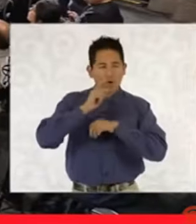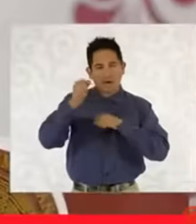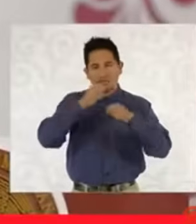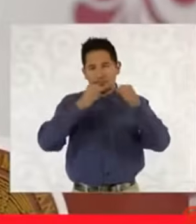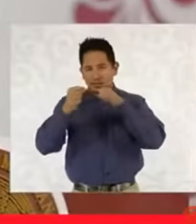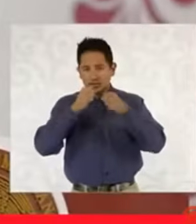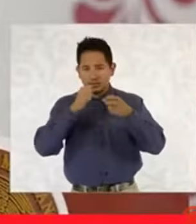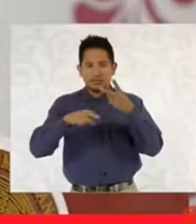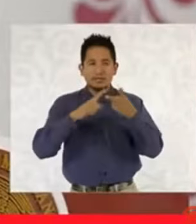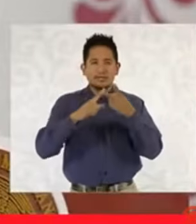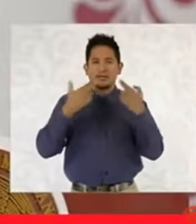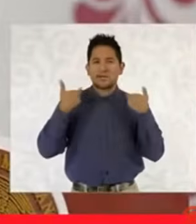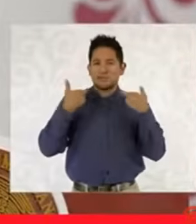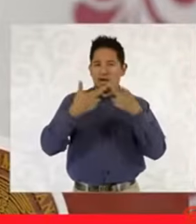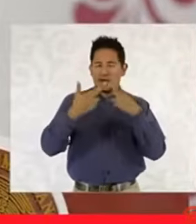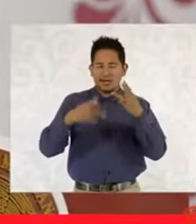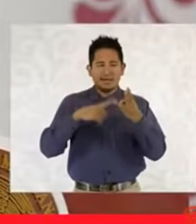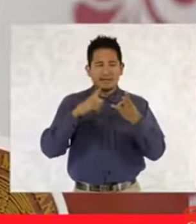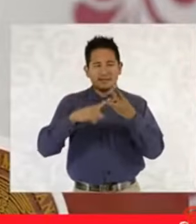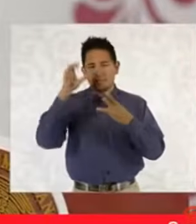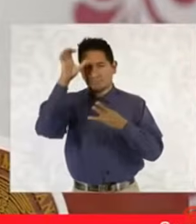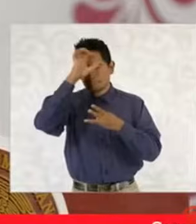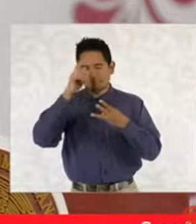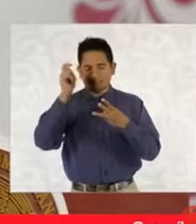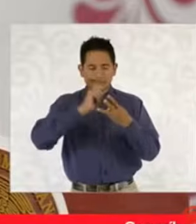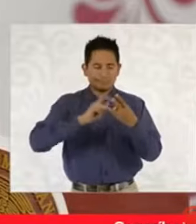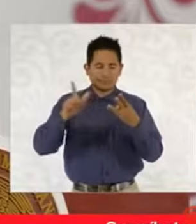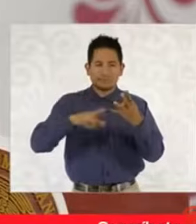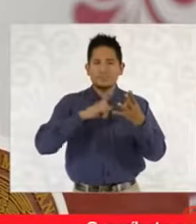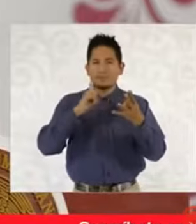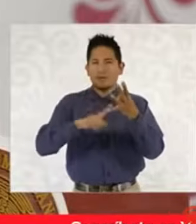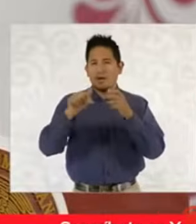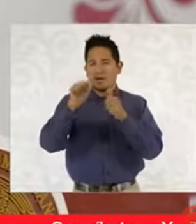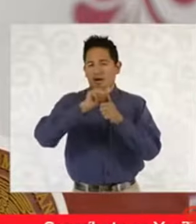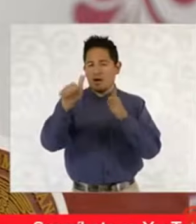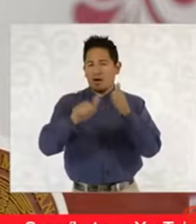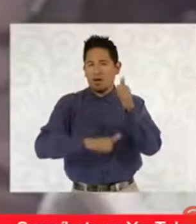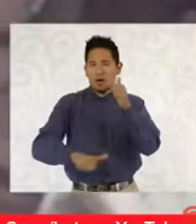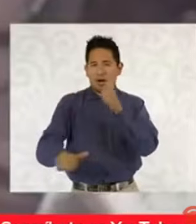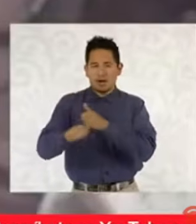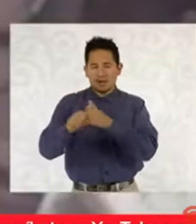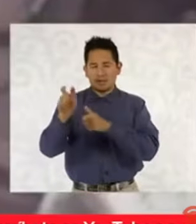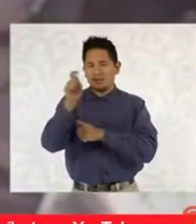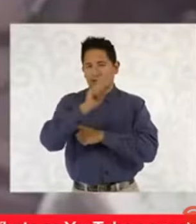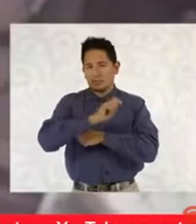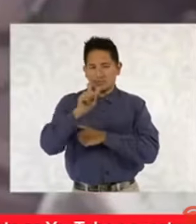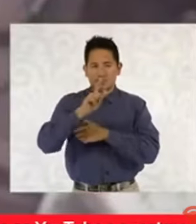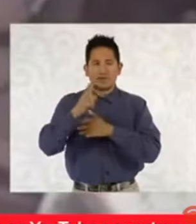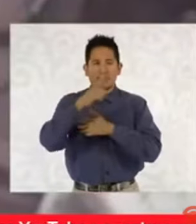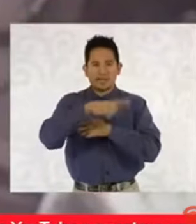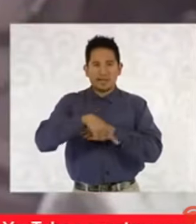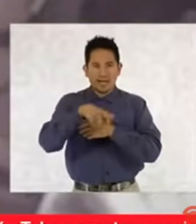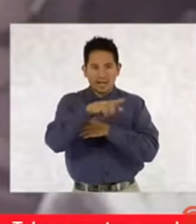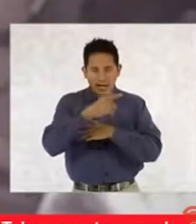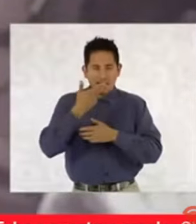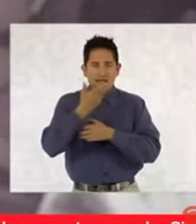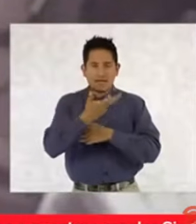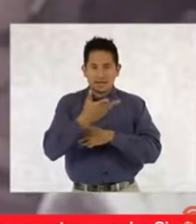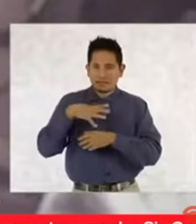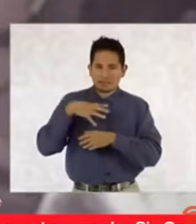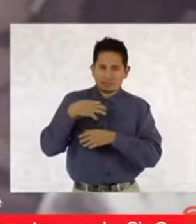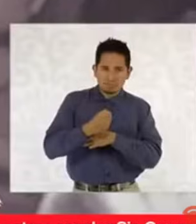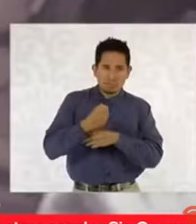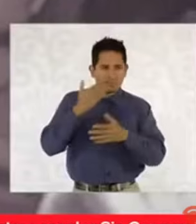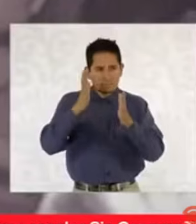a maestras, a científicas, artistas, a mujeres que se involucraron y lucharon en las 3 transformaciones de nuestro